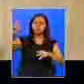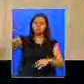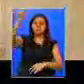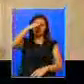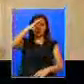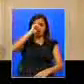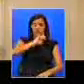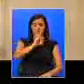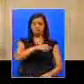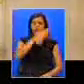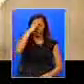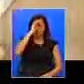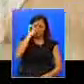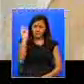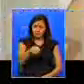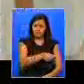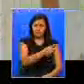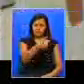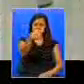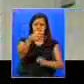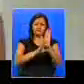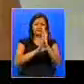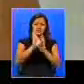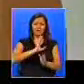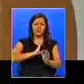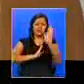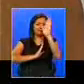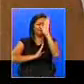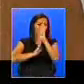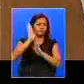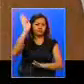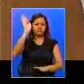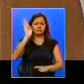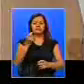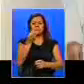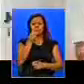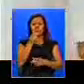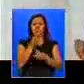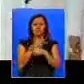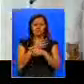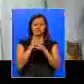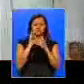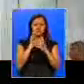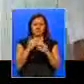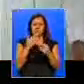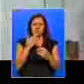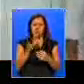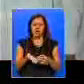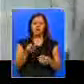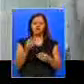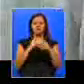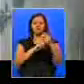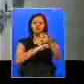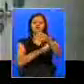utilizando la mejor tecnología para desarrollar estos medicamentos y por supuesto que seguiremos